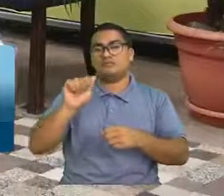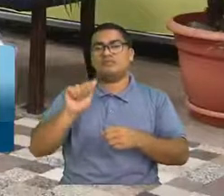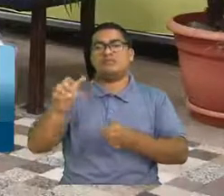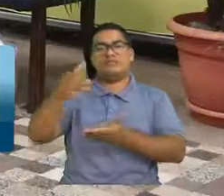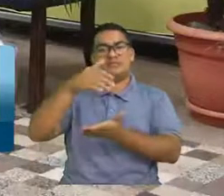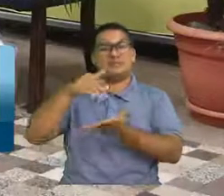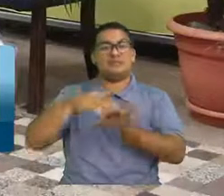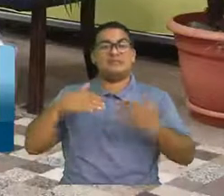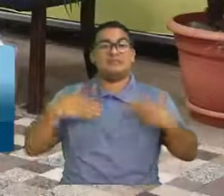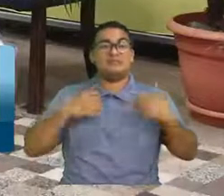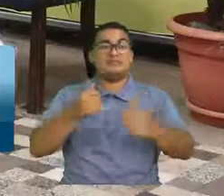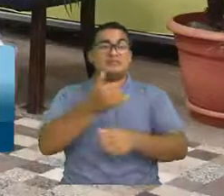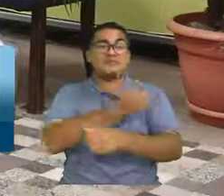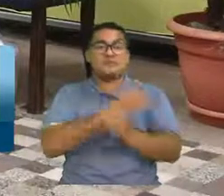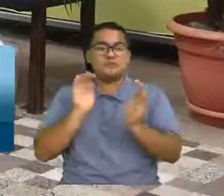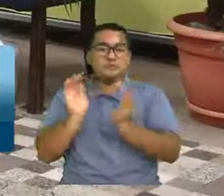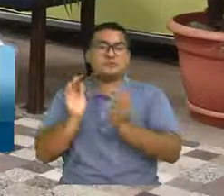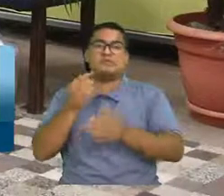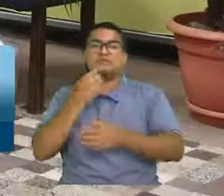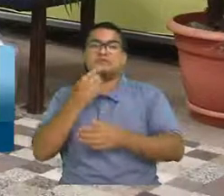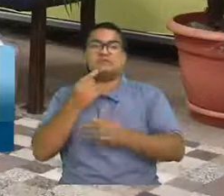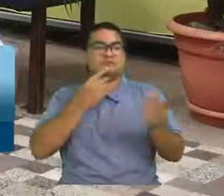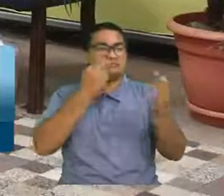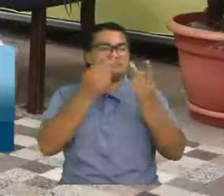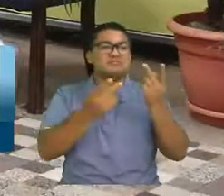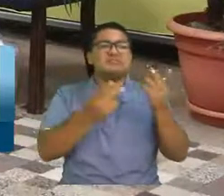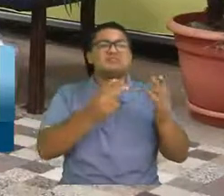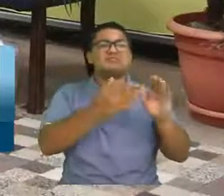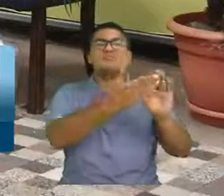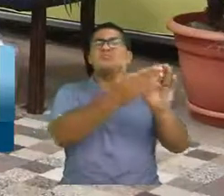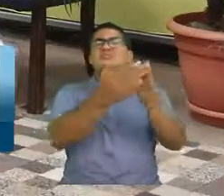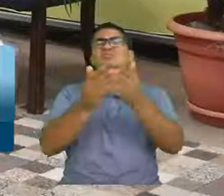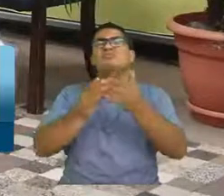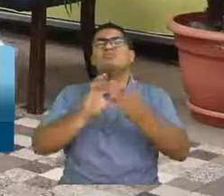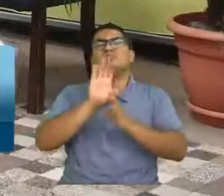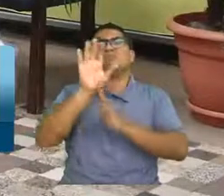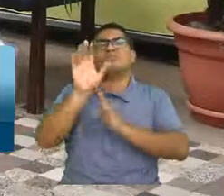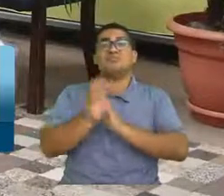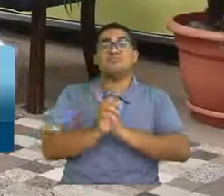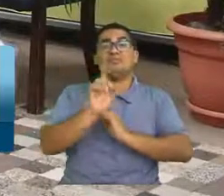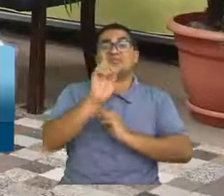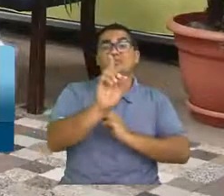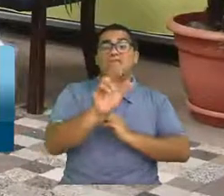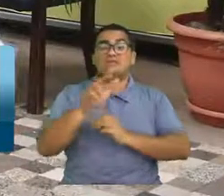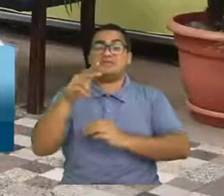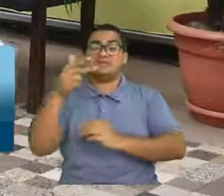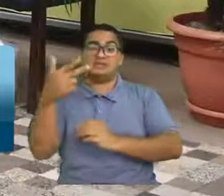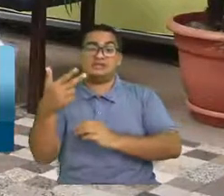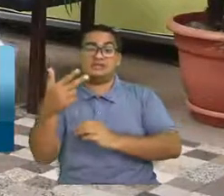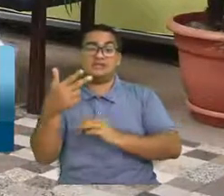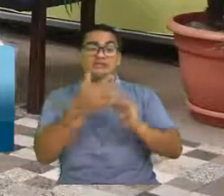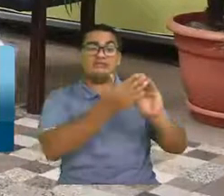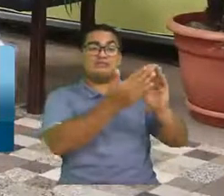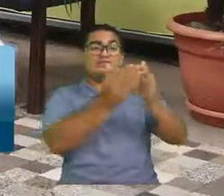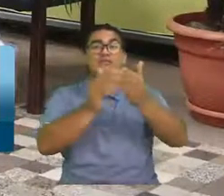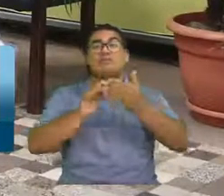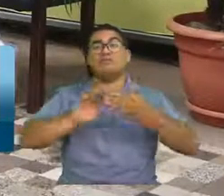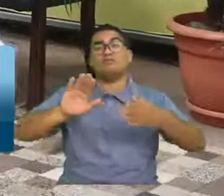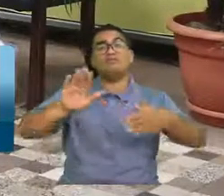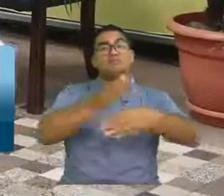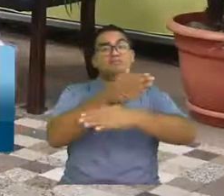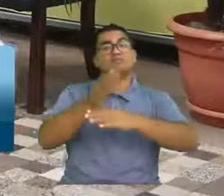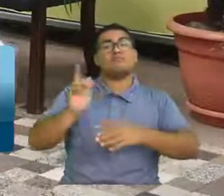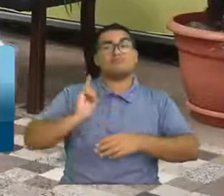que les toca ir, pues, para esta Jornada Nacional de Vacunación? Nosotros tenemos 18 barrios. y todos esos barrios tienen su